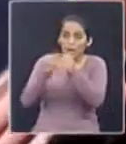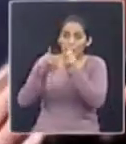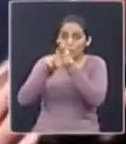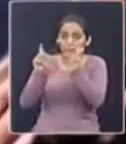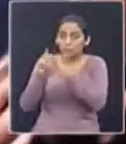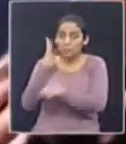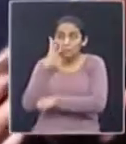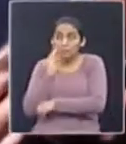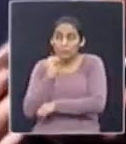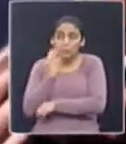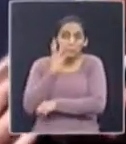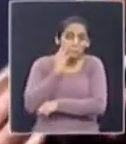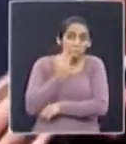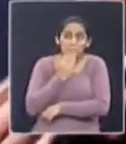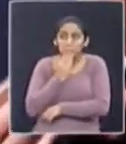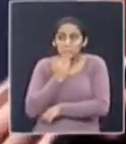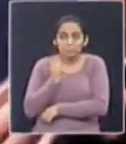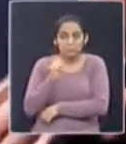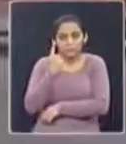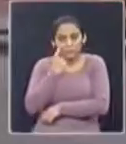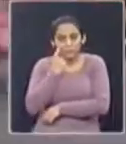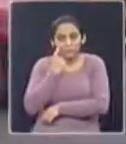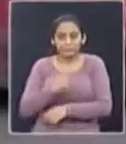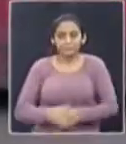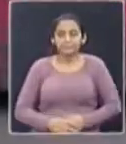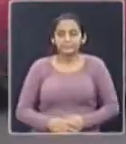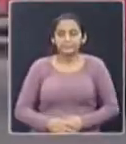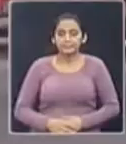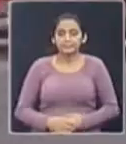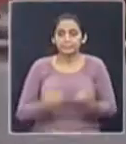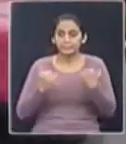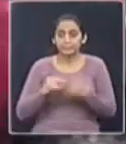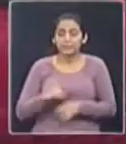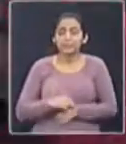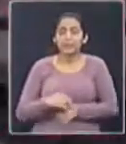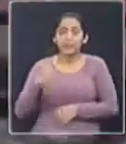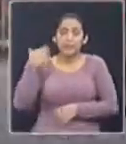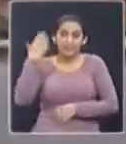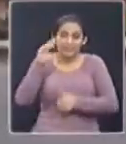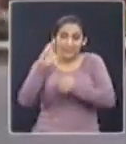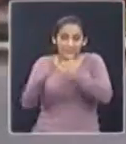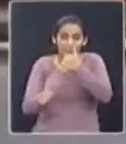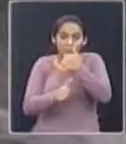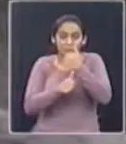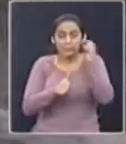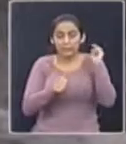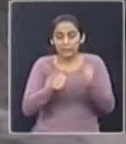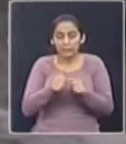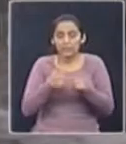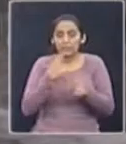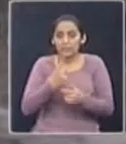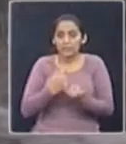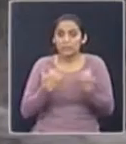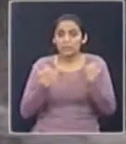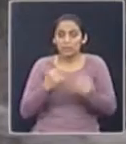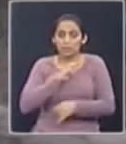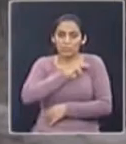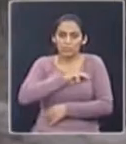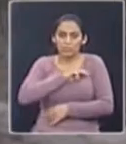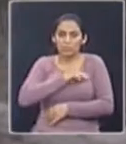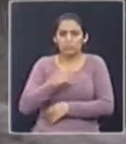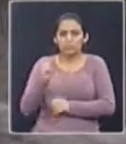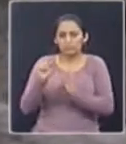empresa, pues todo eso vendrá ya de un informe de la comisión. Por su parte, la vicealcaldesa asegura que el municipio está revisando todos los detalles